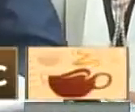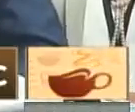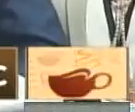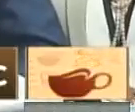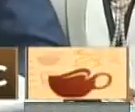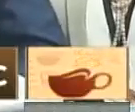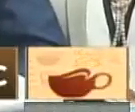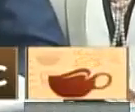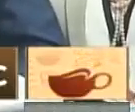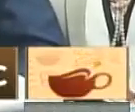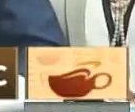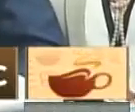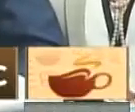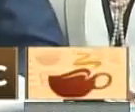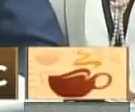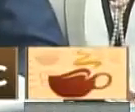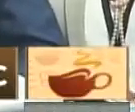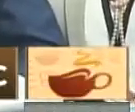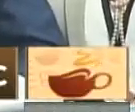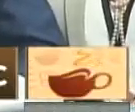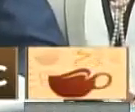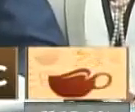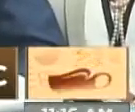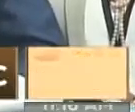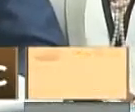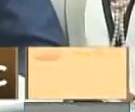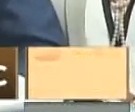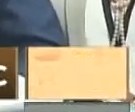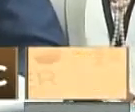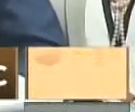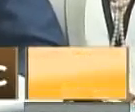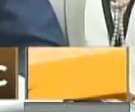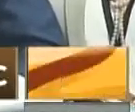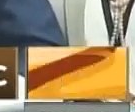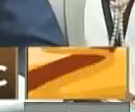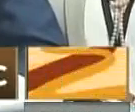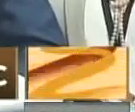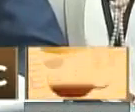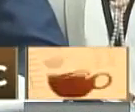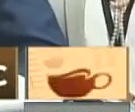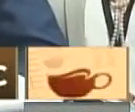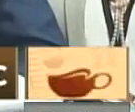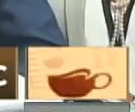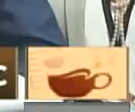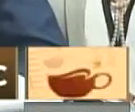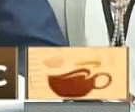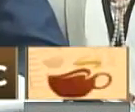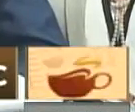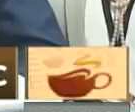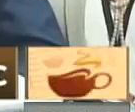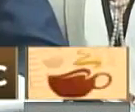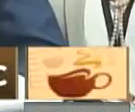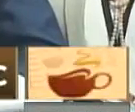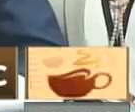más el intercambio entre todos los países de la región. Con la pandemia generada por el coronavirus 19, las